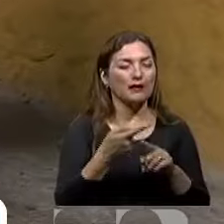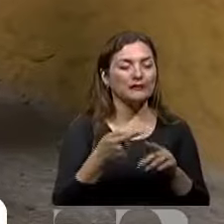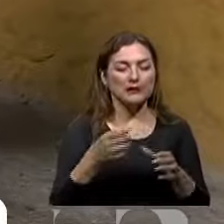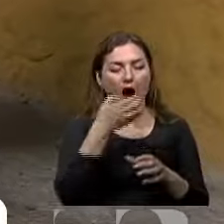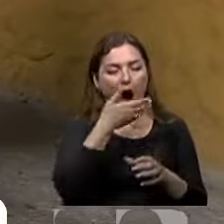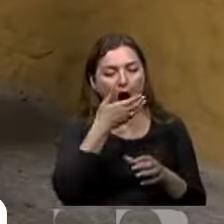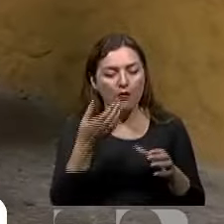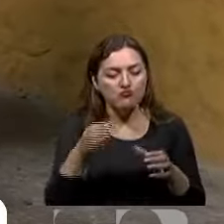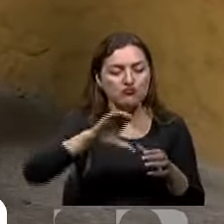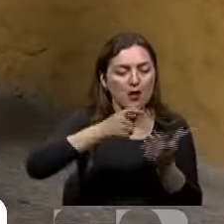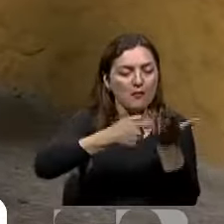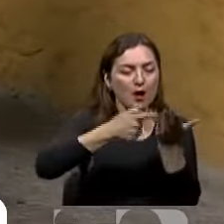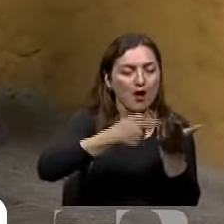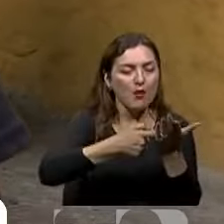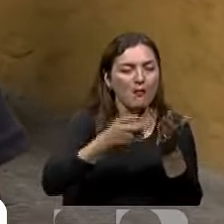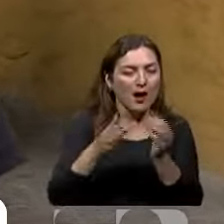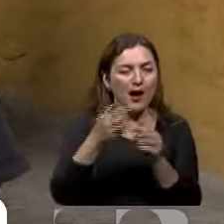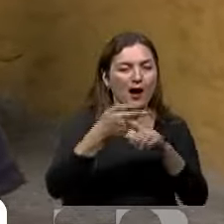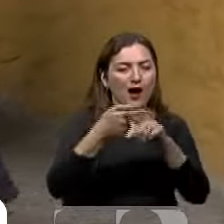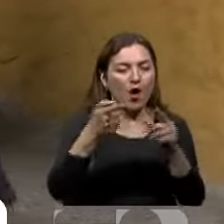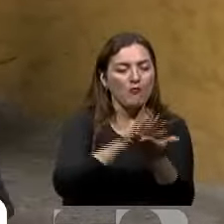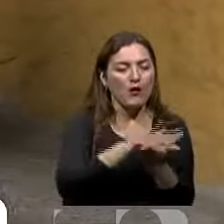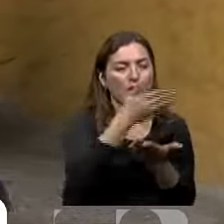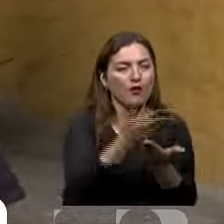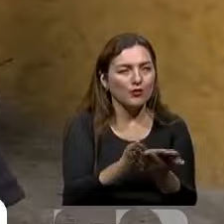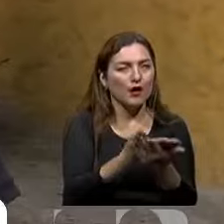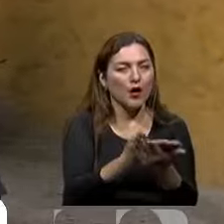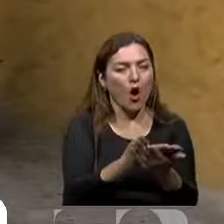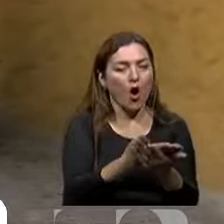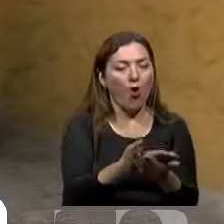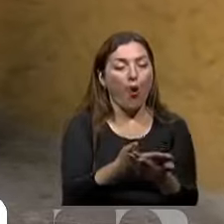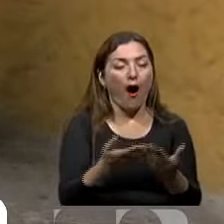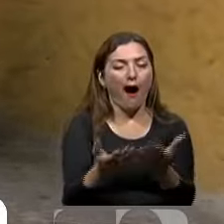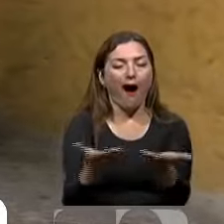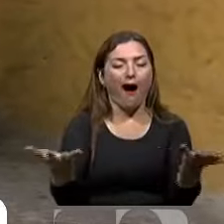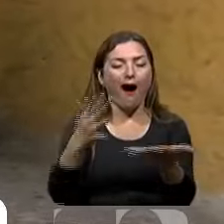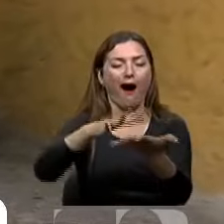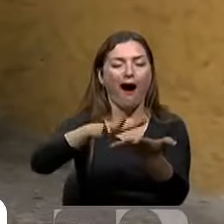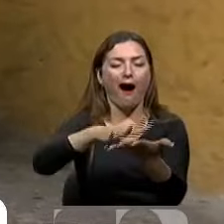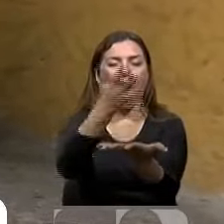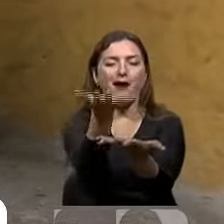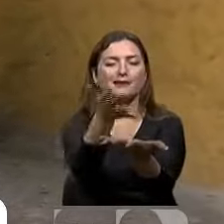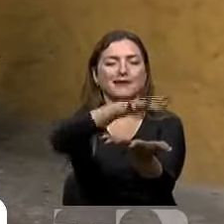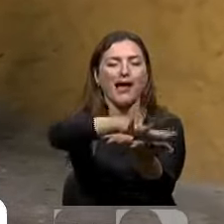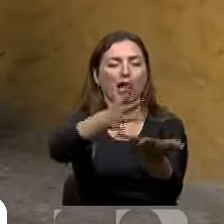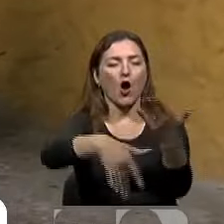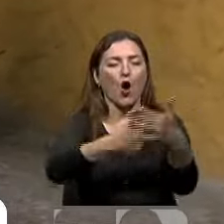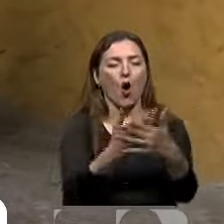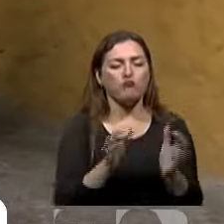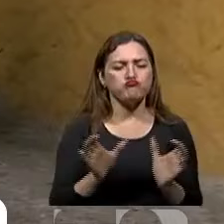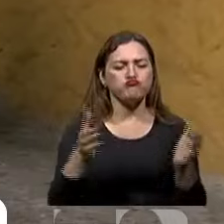en camarones, en mariscos, tilapia frita, tilapia a la plancha, tenemos la deliciosa cazuela de mariscos,